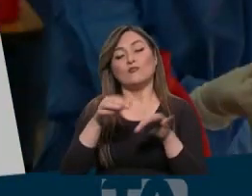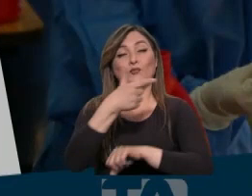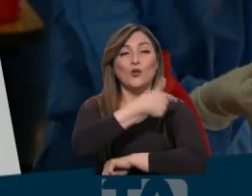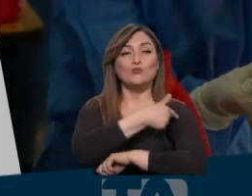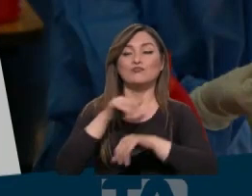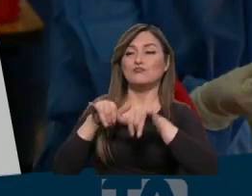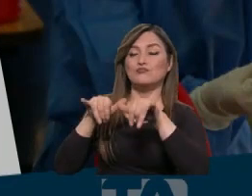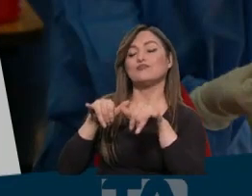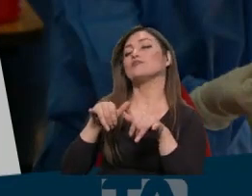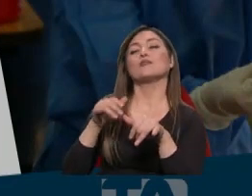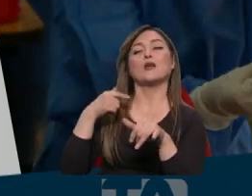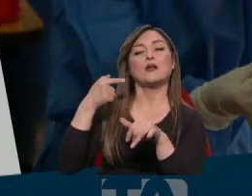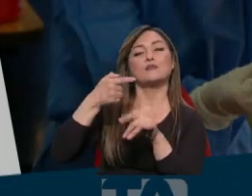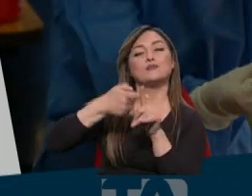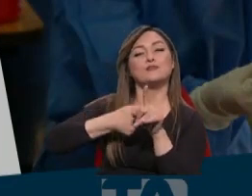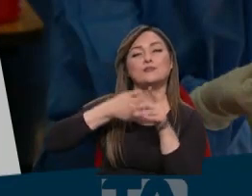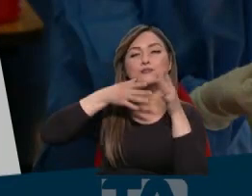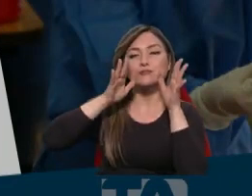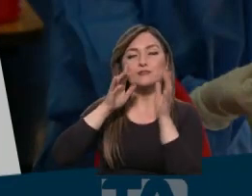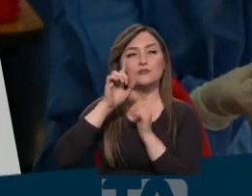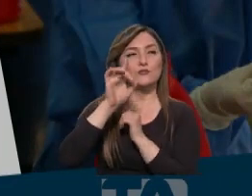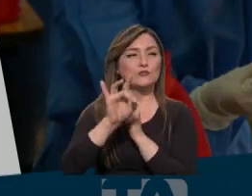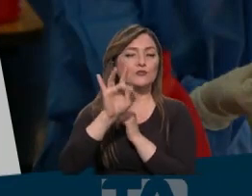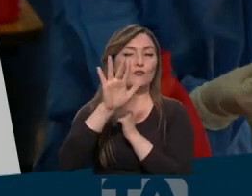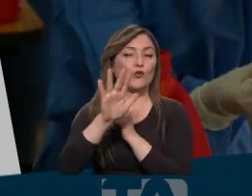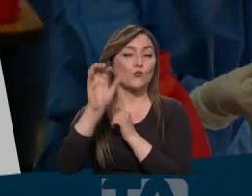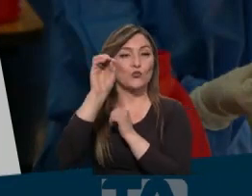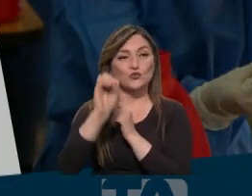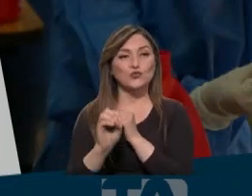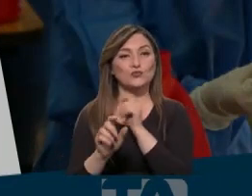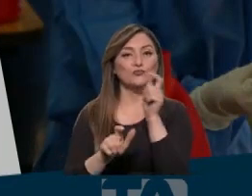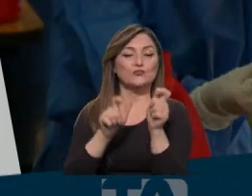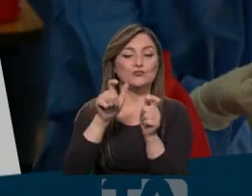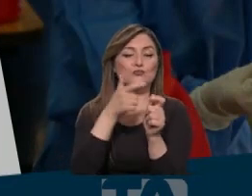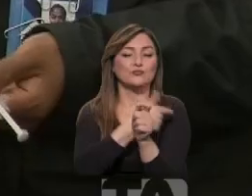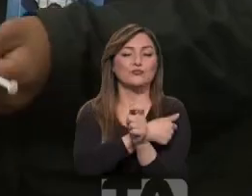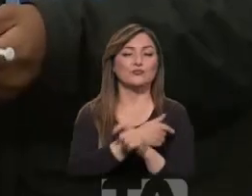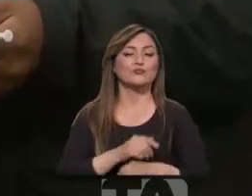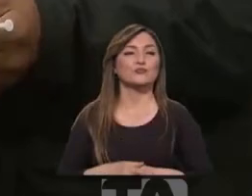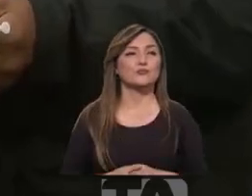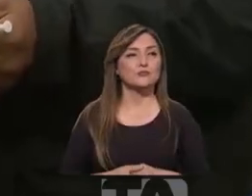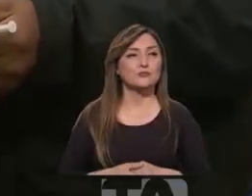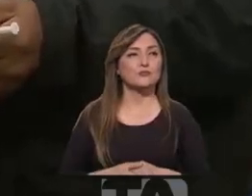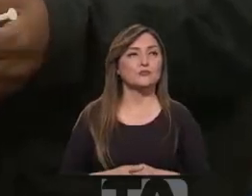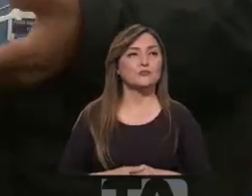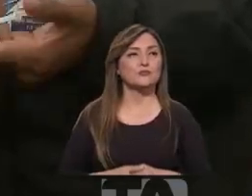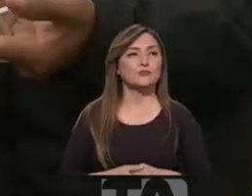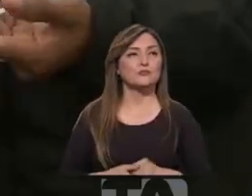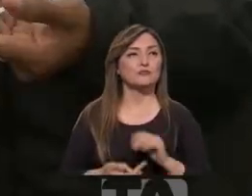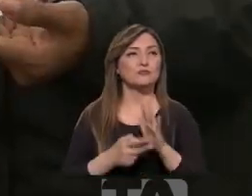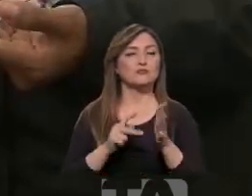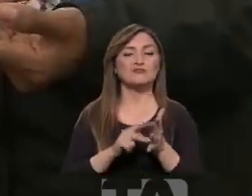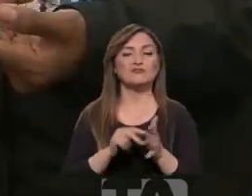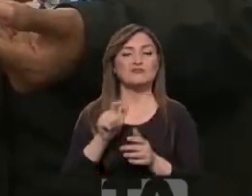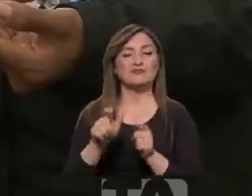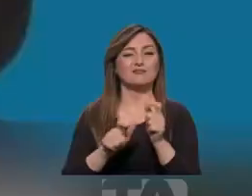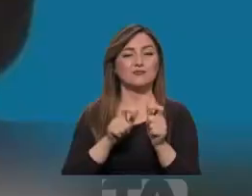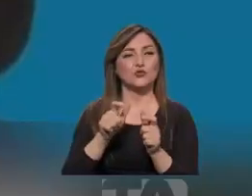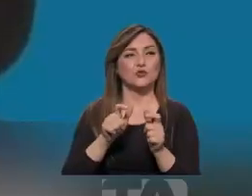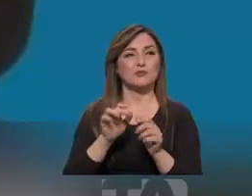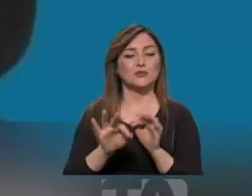vacunación continuará hasta llegar a diciembre con un 85% de la población vacunada, lo que garantizaría la inmunidad de